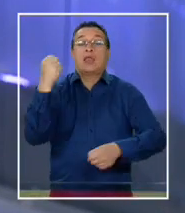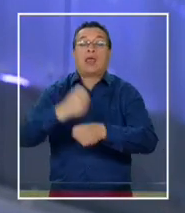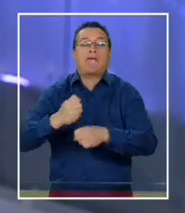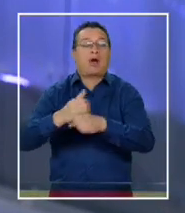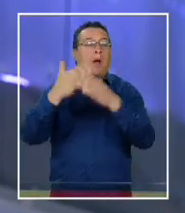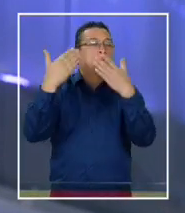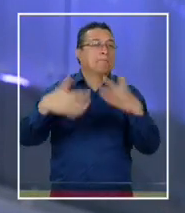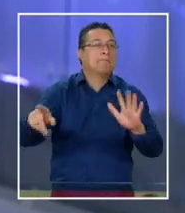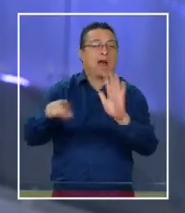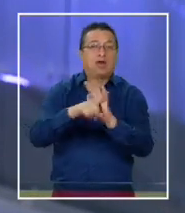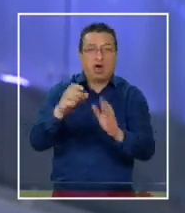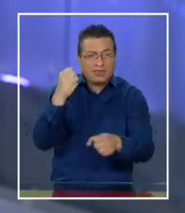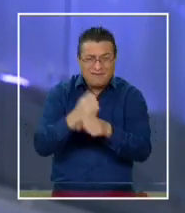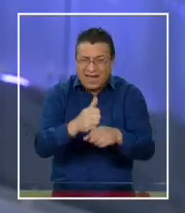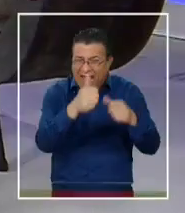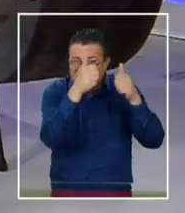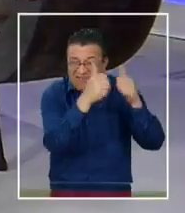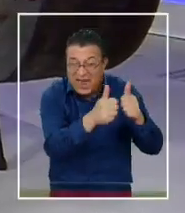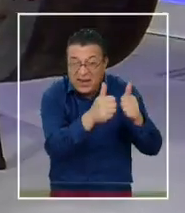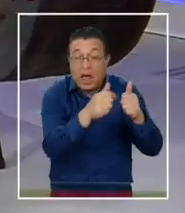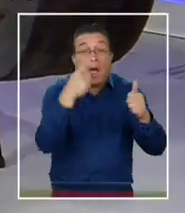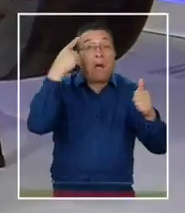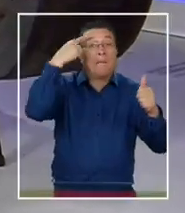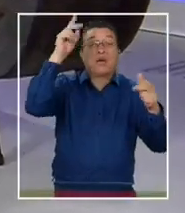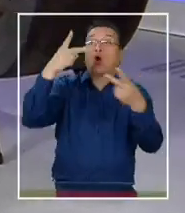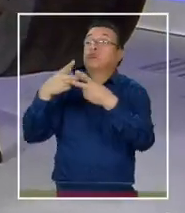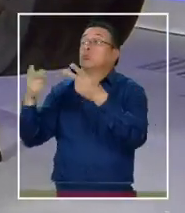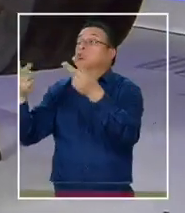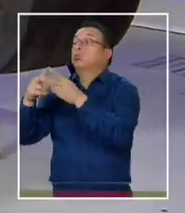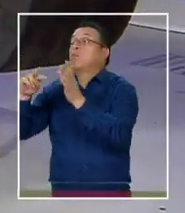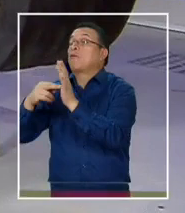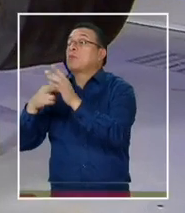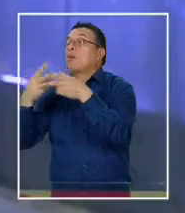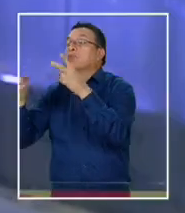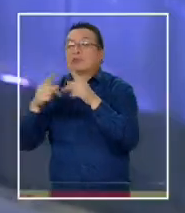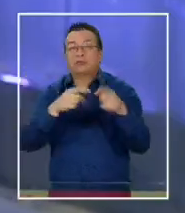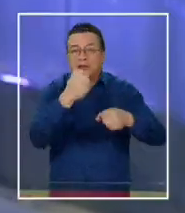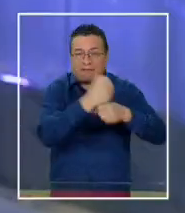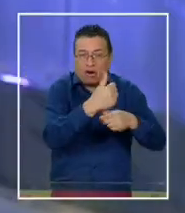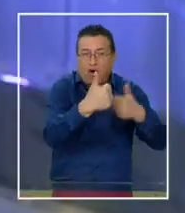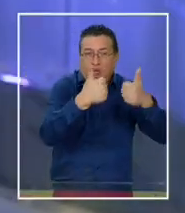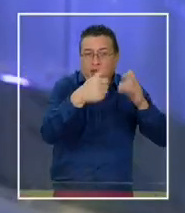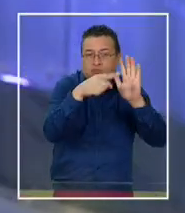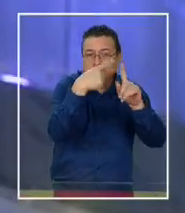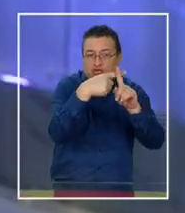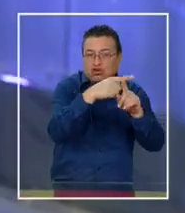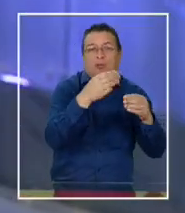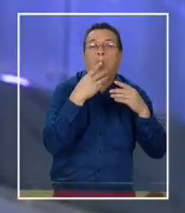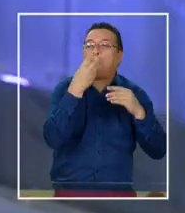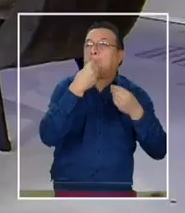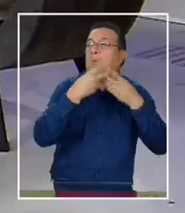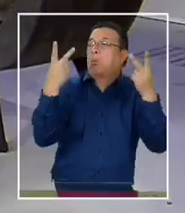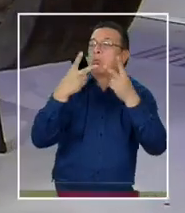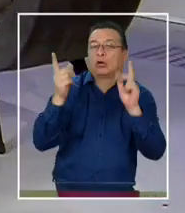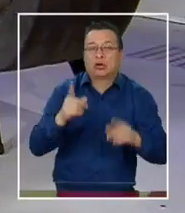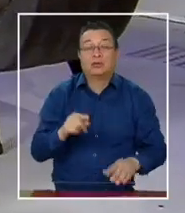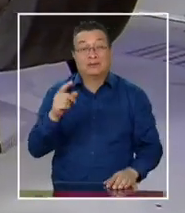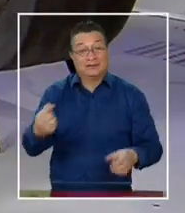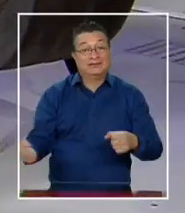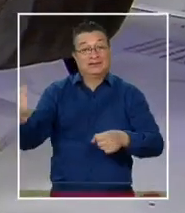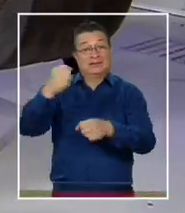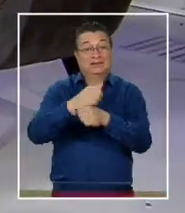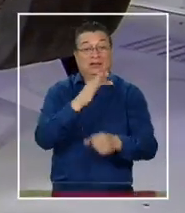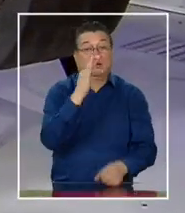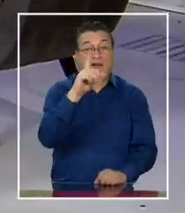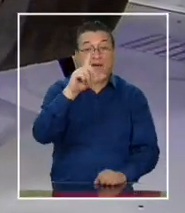haciendo su pega la estaba haciendo muy bien y lo que salía hacia afuera eran puras polémicas Entonces eso había que resolverlo ya y la llegada de Alberto fanclaven